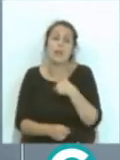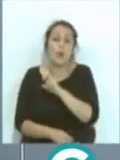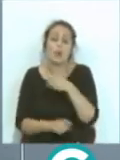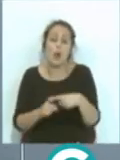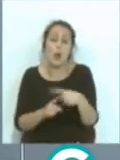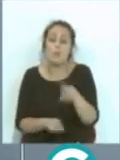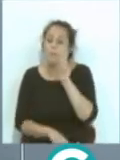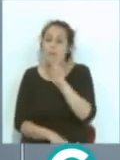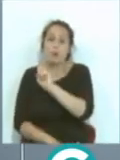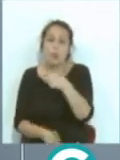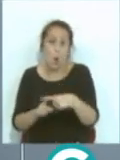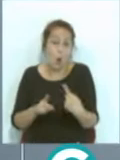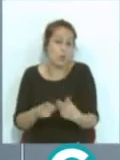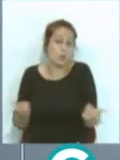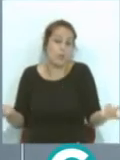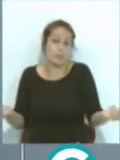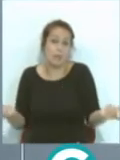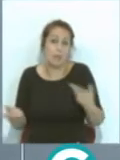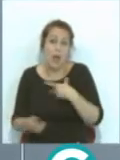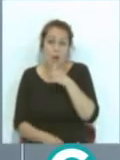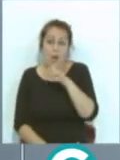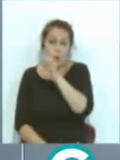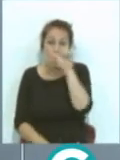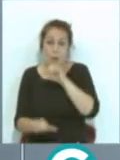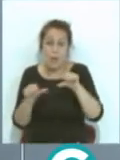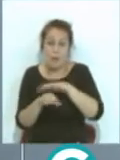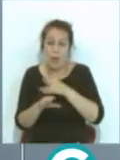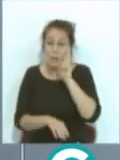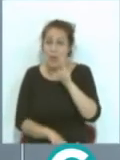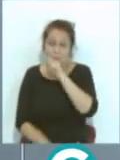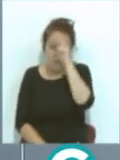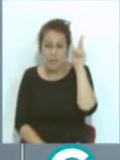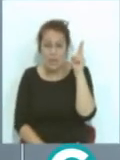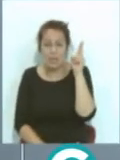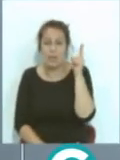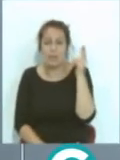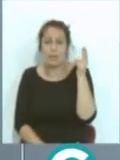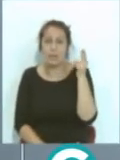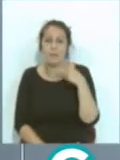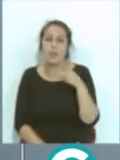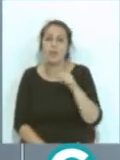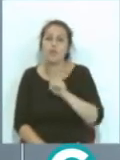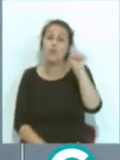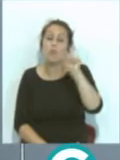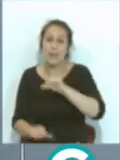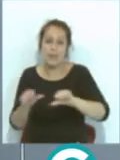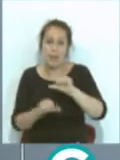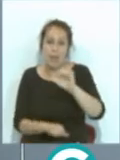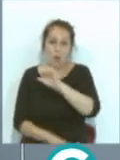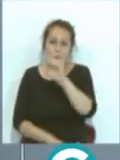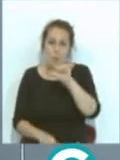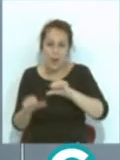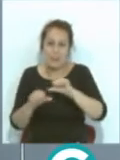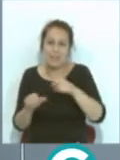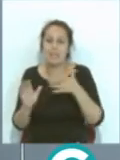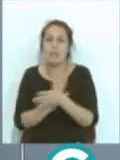otra cosa, indiscutiblemente. Está ahora la Europa League, para que vean. Madrid... La Superliga. La Superliga. Europa League es la UEFA. Bueno,